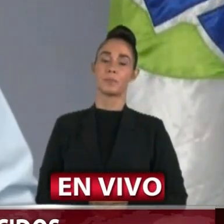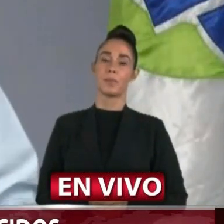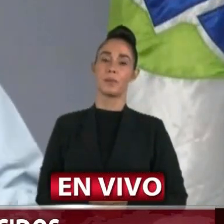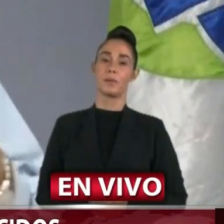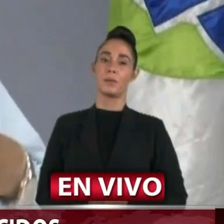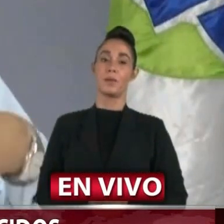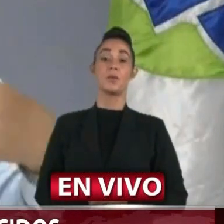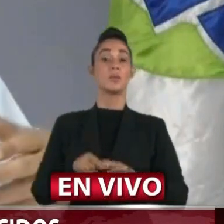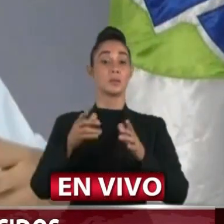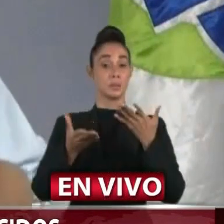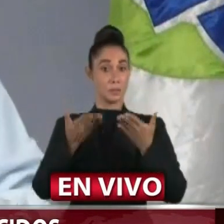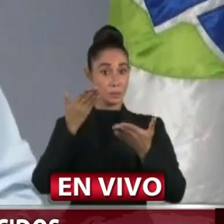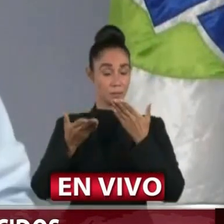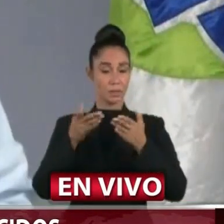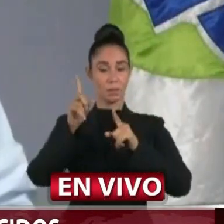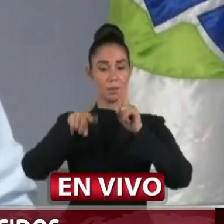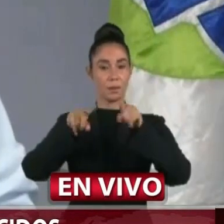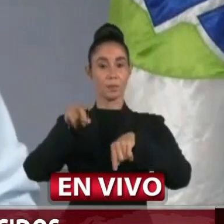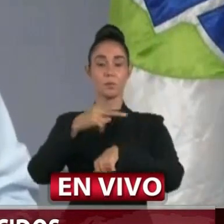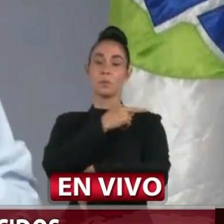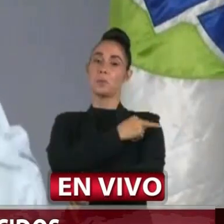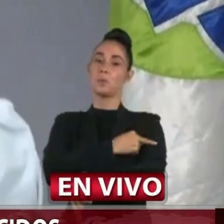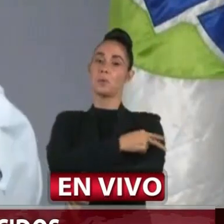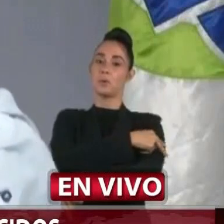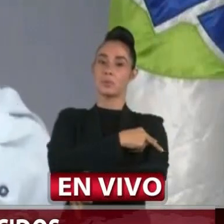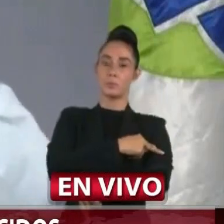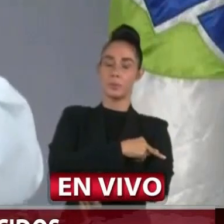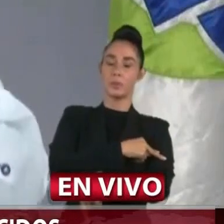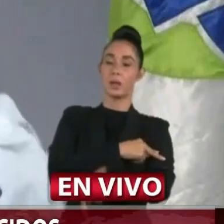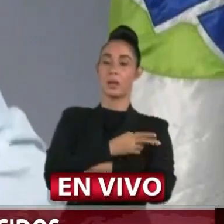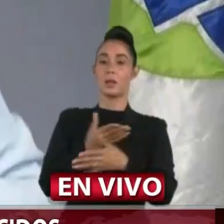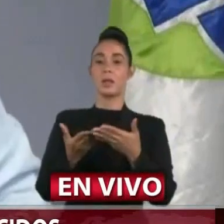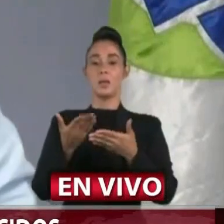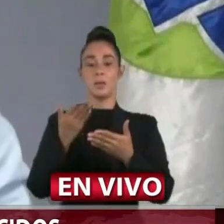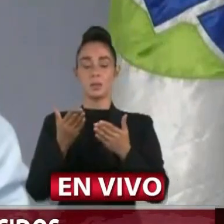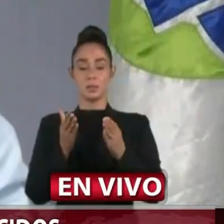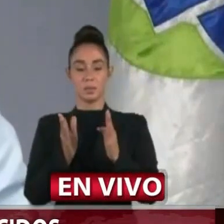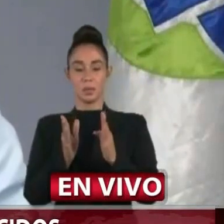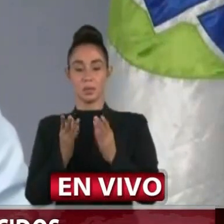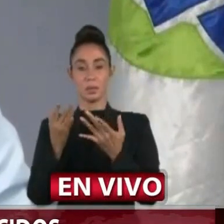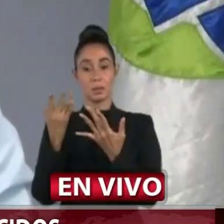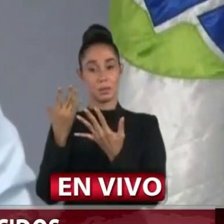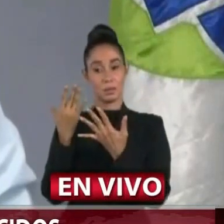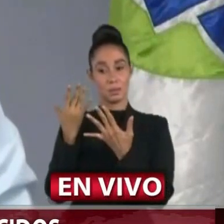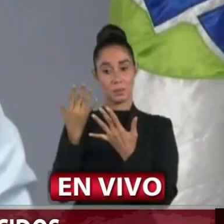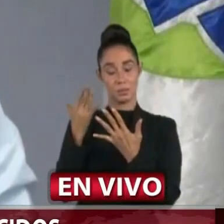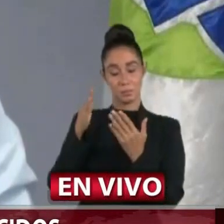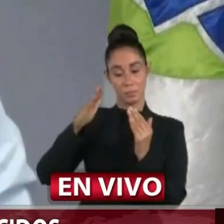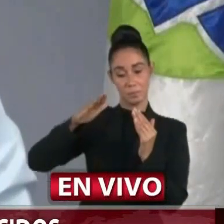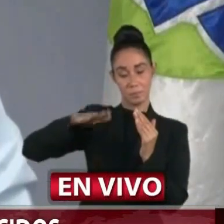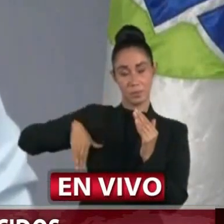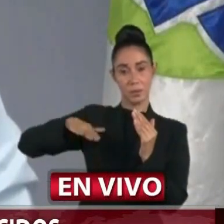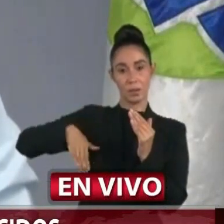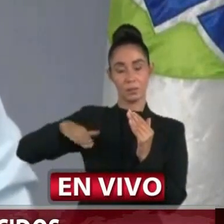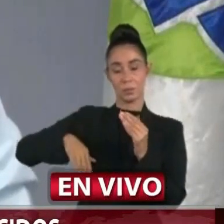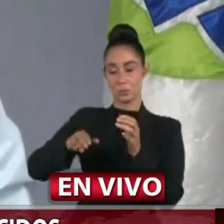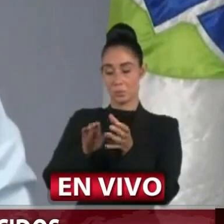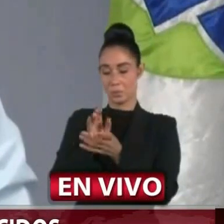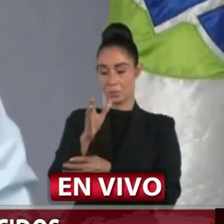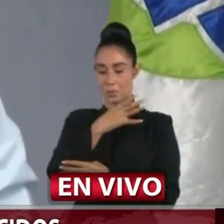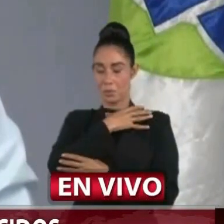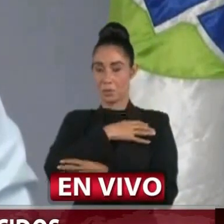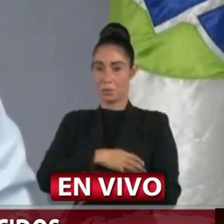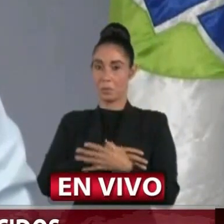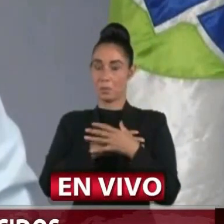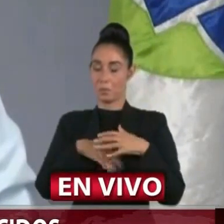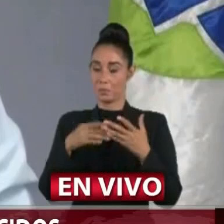puede que en algún momento llegue en un intermedio que haya faltado a un área unos cuantos